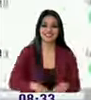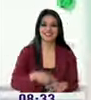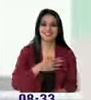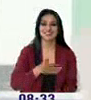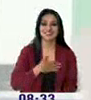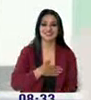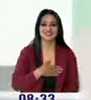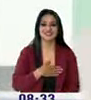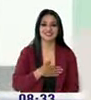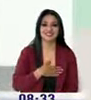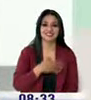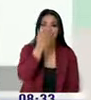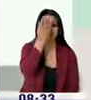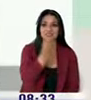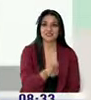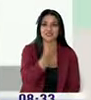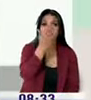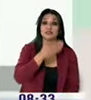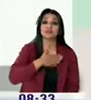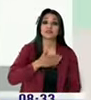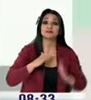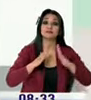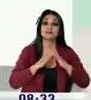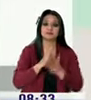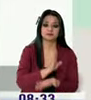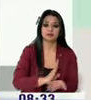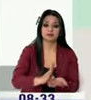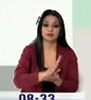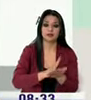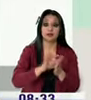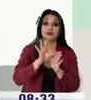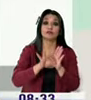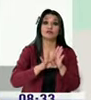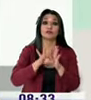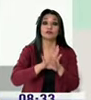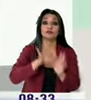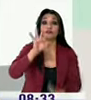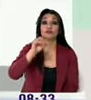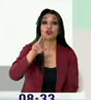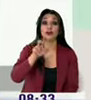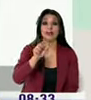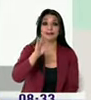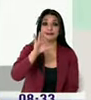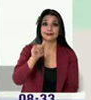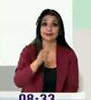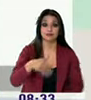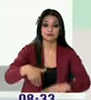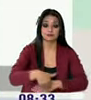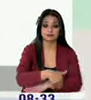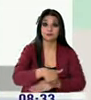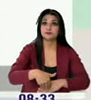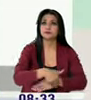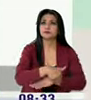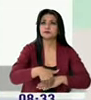en pantalla. Buenos días, soy una moradora del barrio La Floresta. Necesitamos su ayuda en las calles